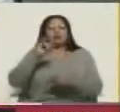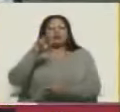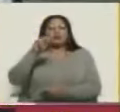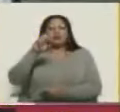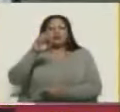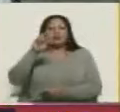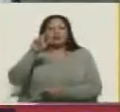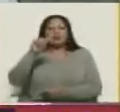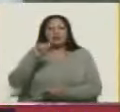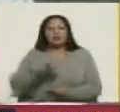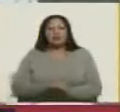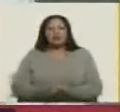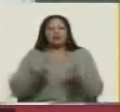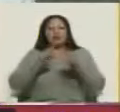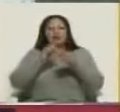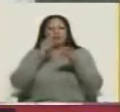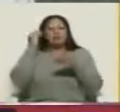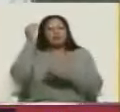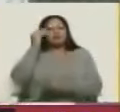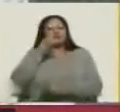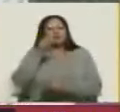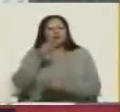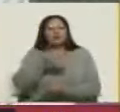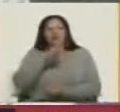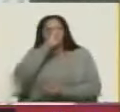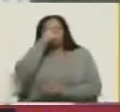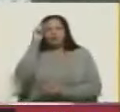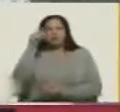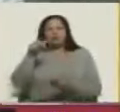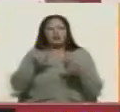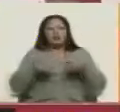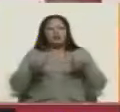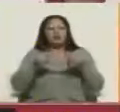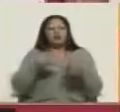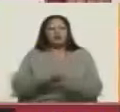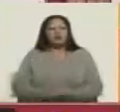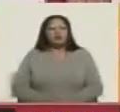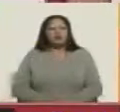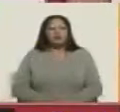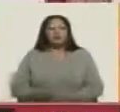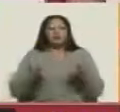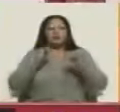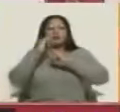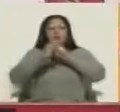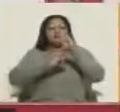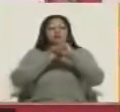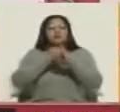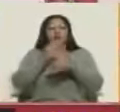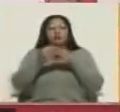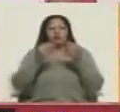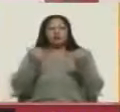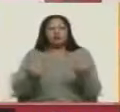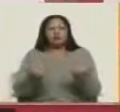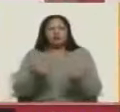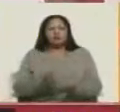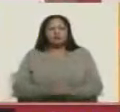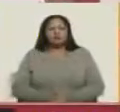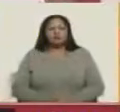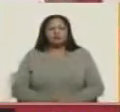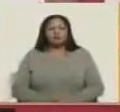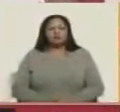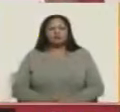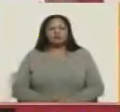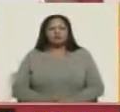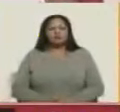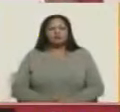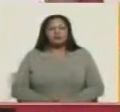muy importante. ¿Qué lectura tiene, diputado, le preguntamos desde acá del estudio, en el ámbito internacional, cómo está el hecho de